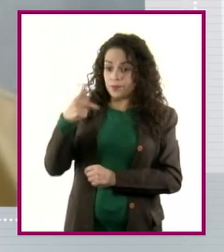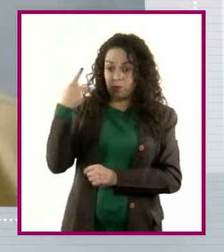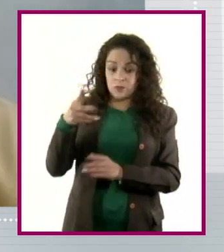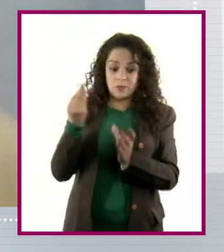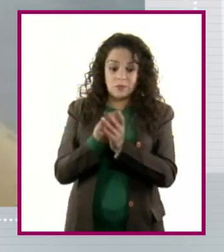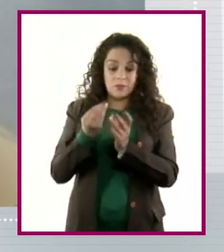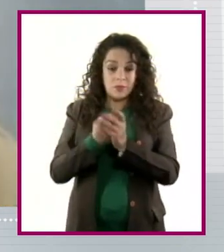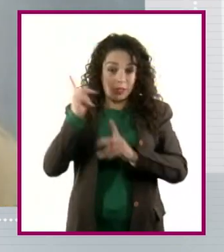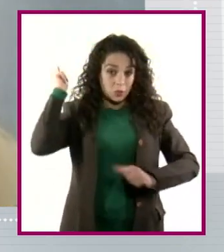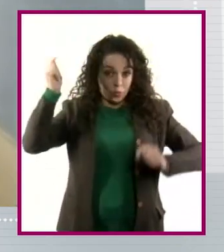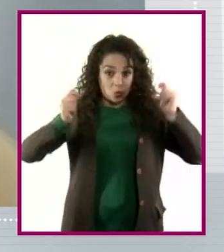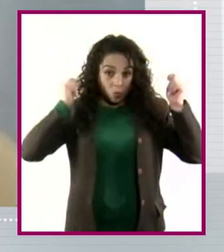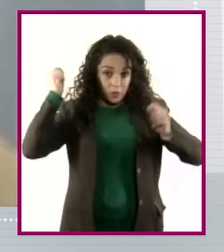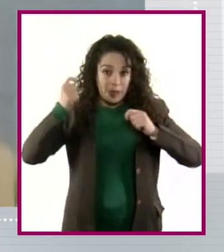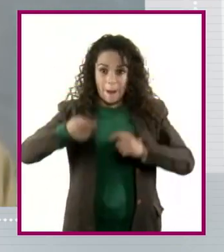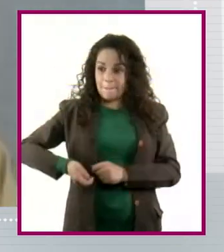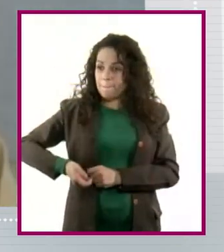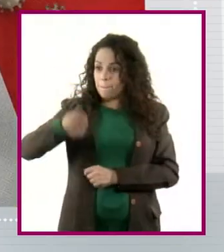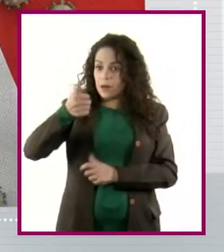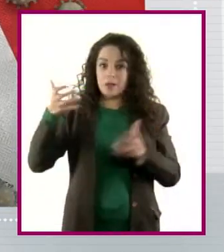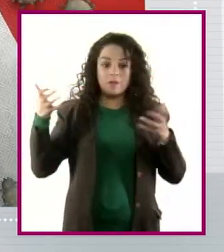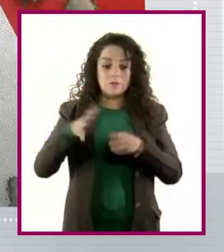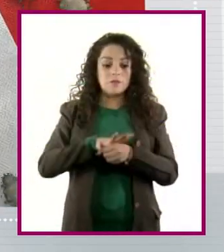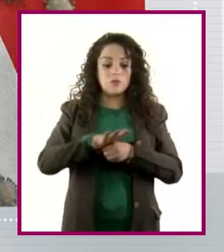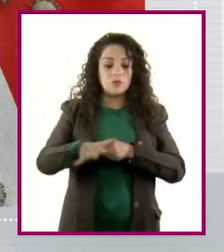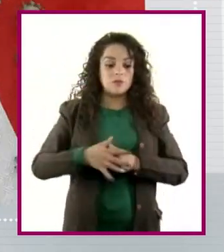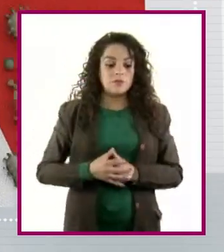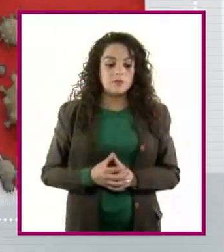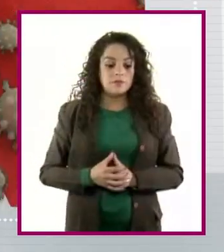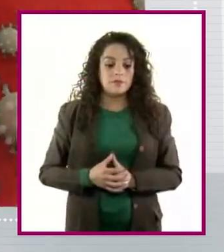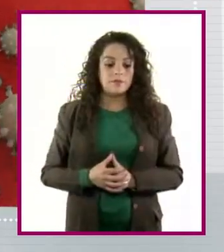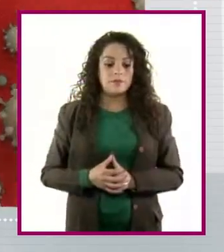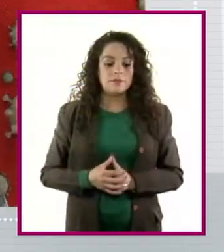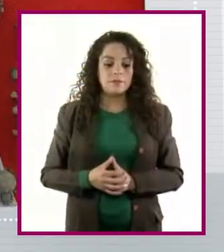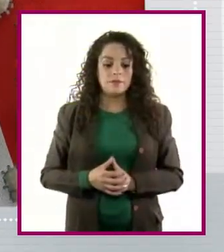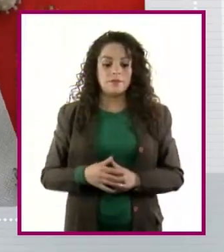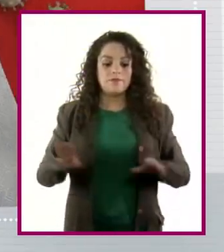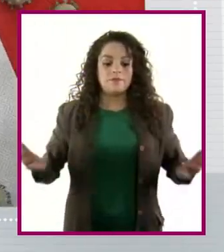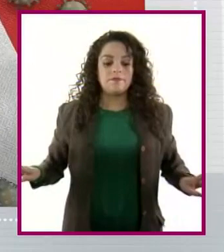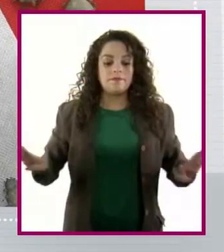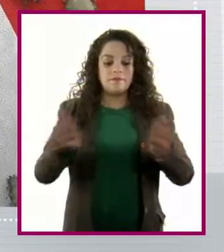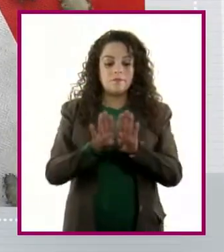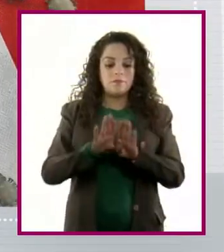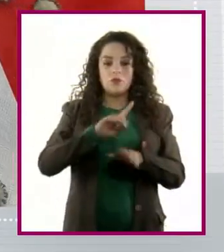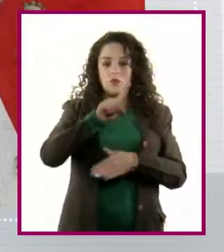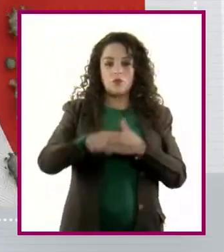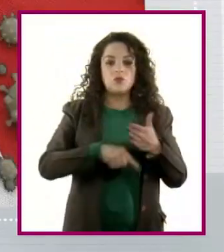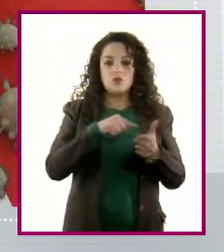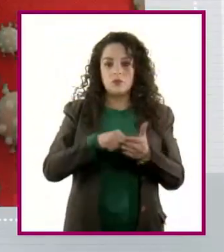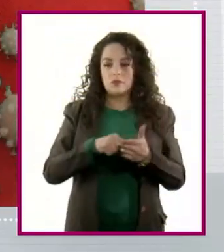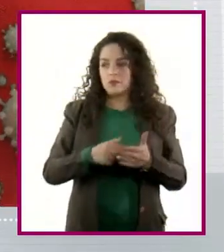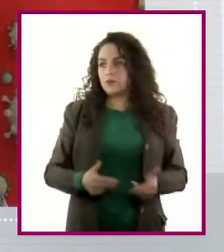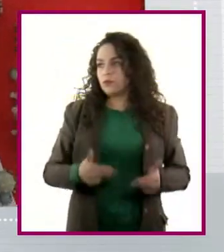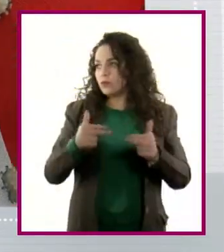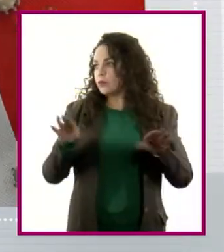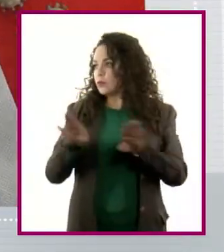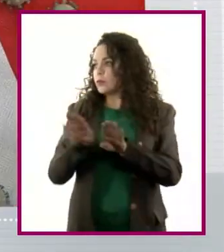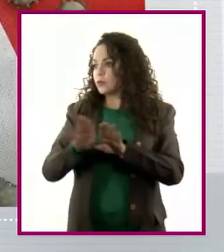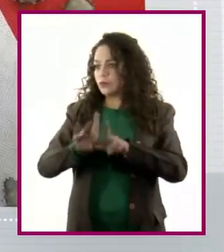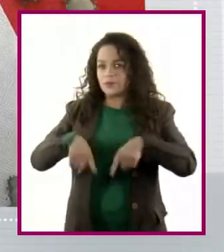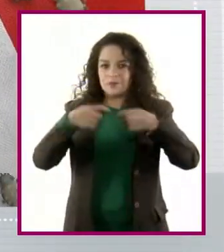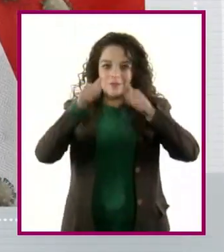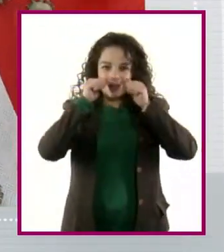turística, la primera medida que se tomó pues, fue el cierre de los establecimientos que dan atención a